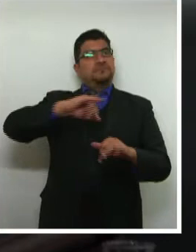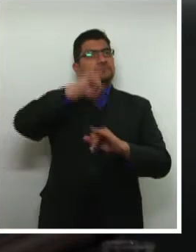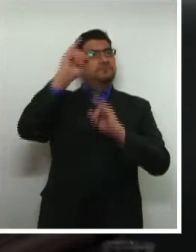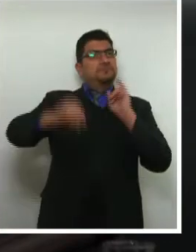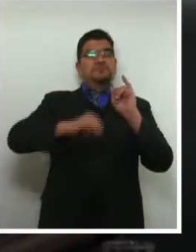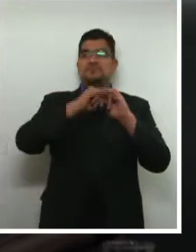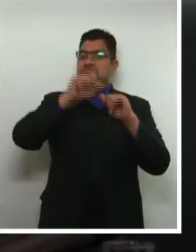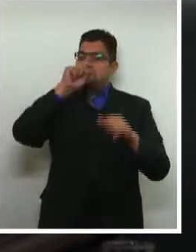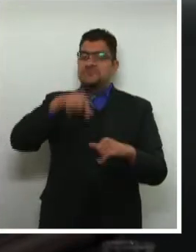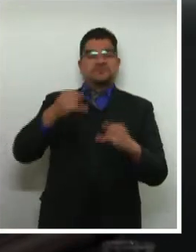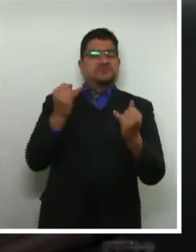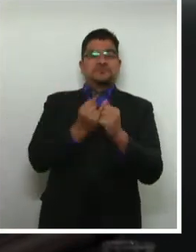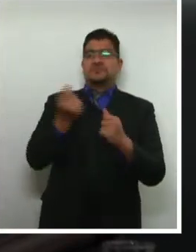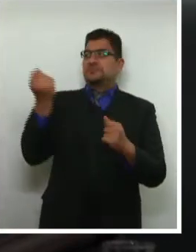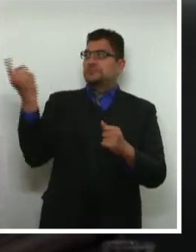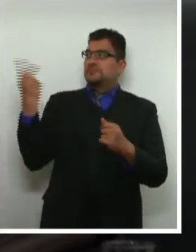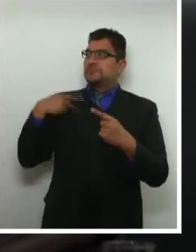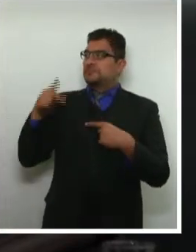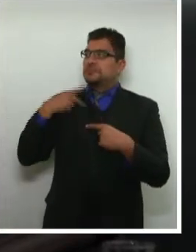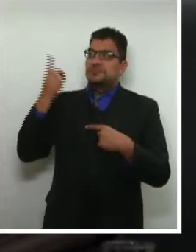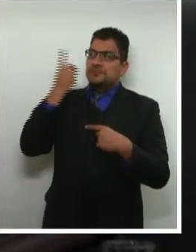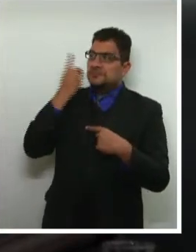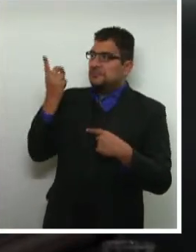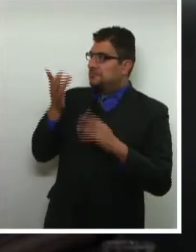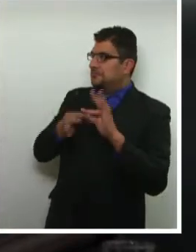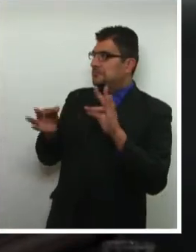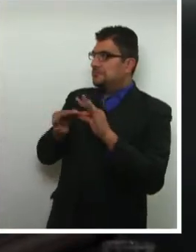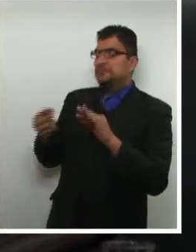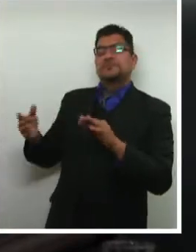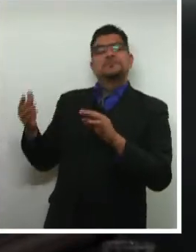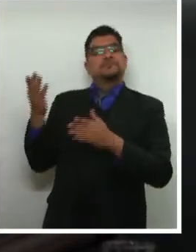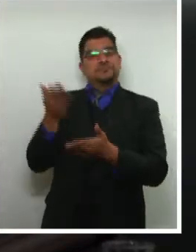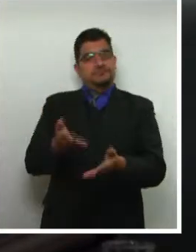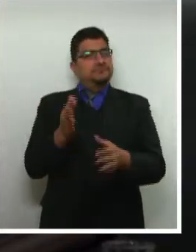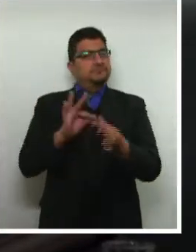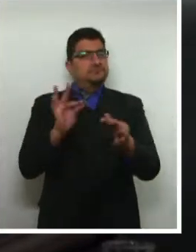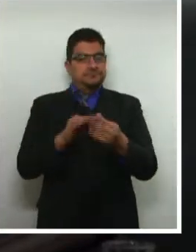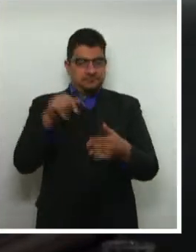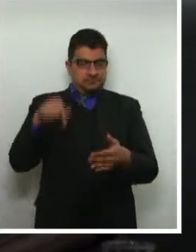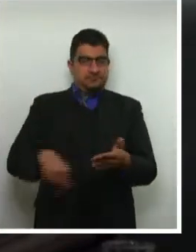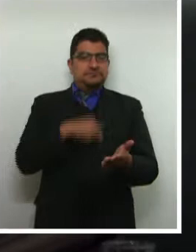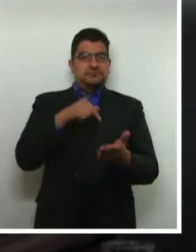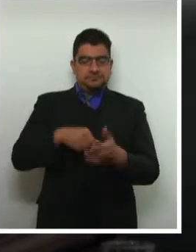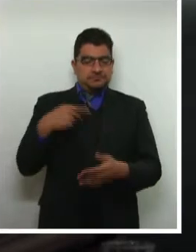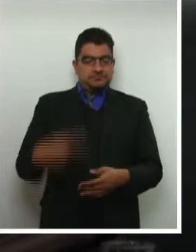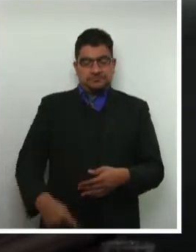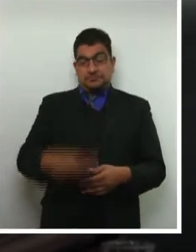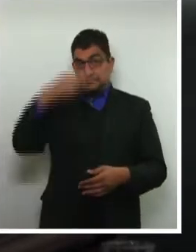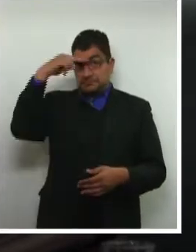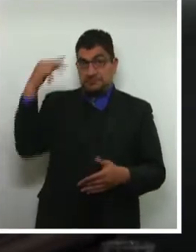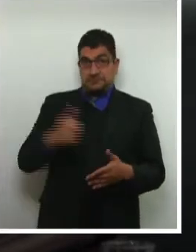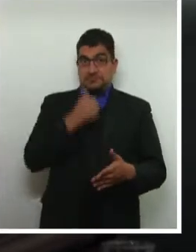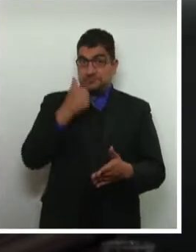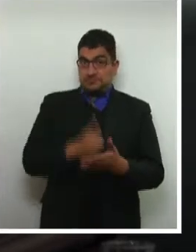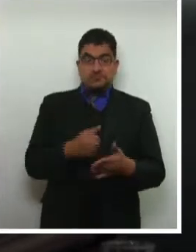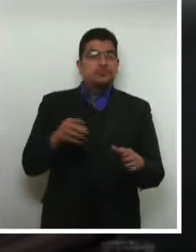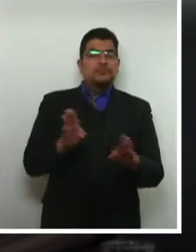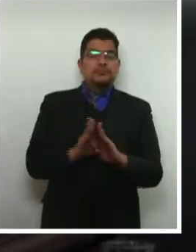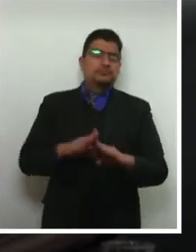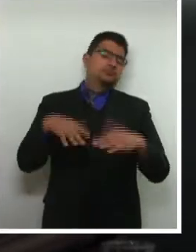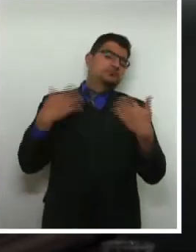ya lo han dicho quienes me han antecedido en el uso de la palabra, el patrimonio de la Ciudad de México es de